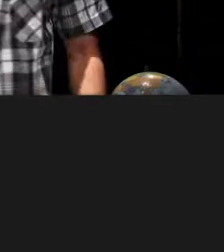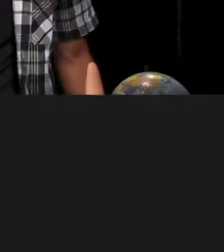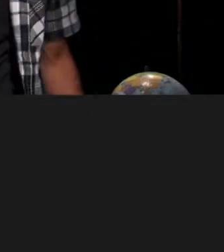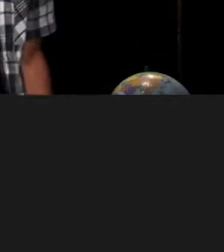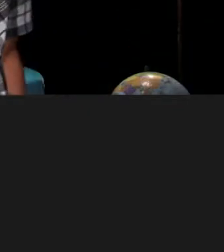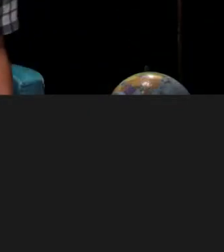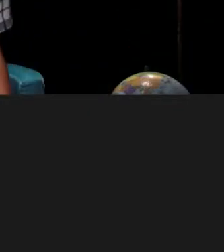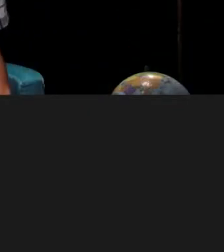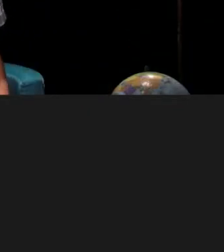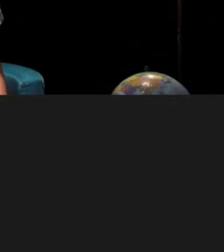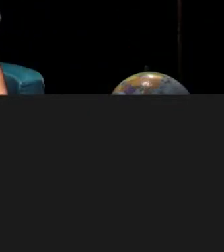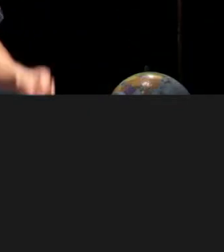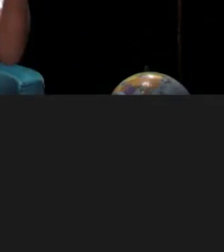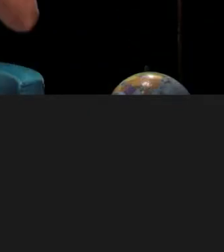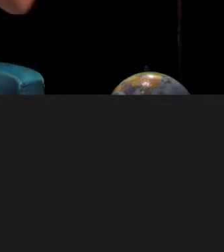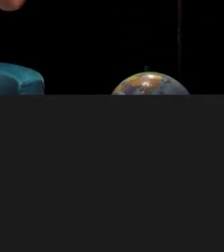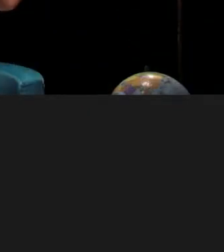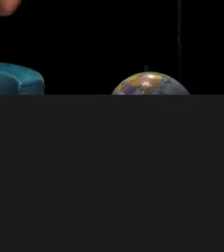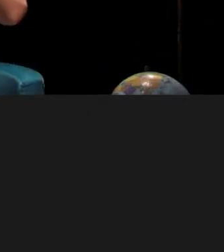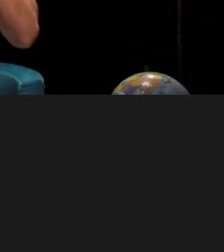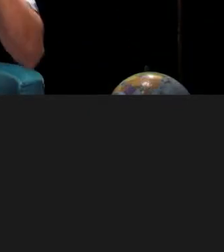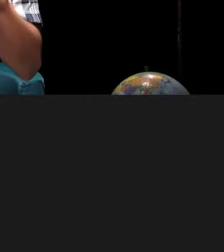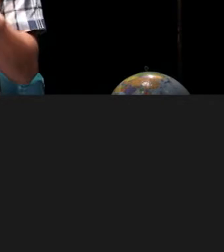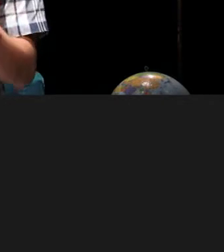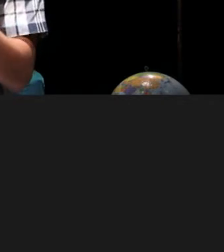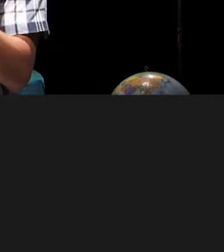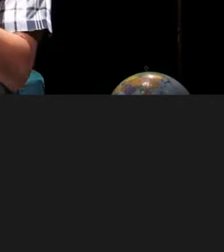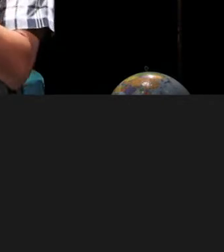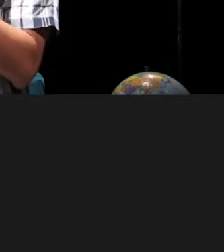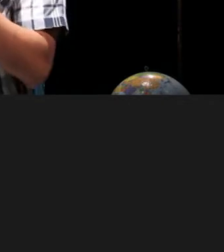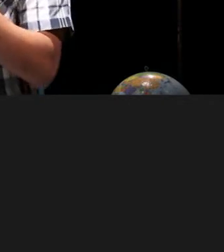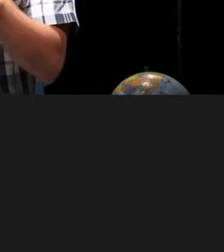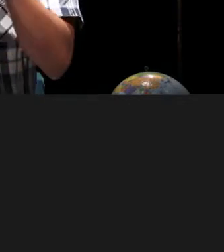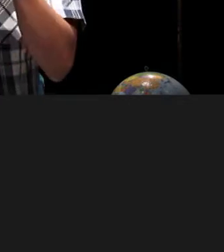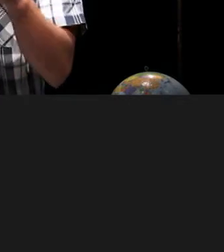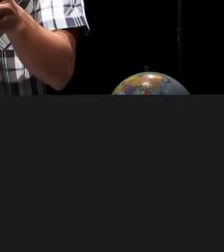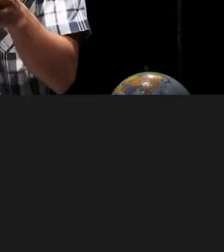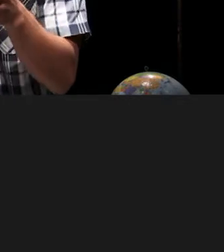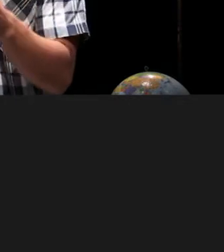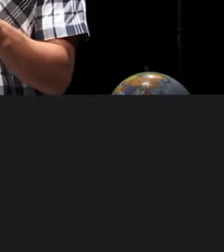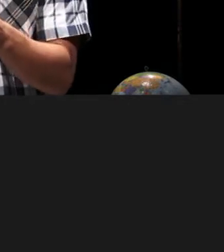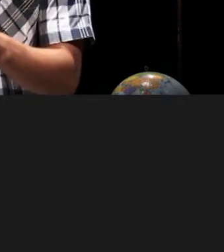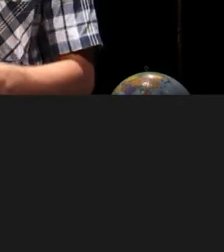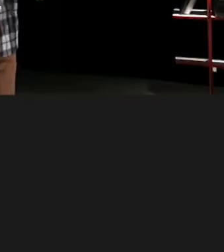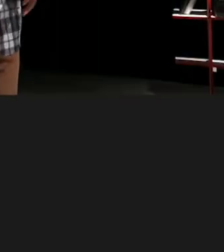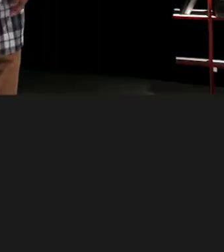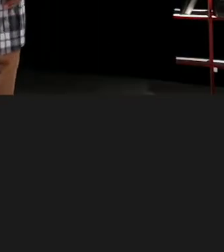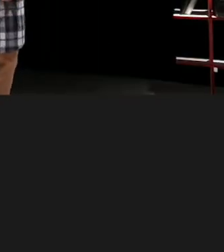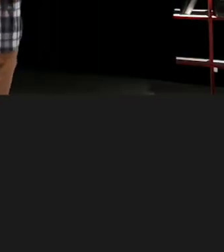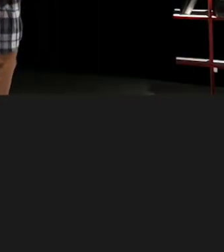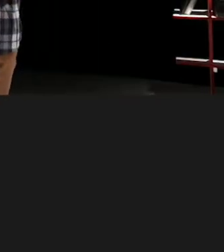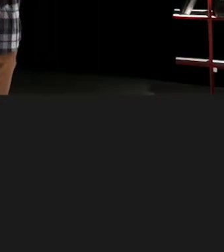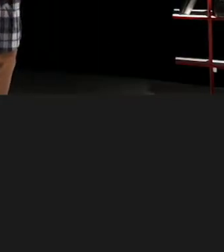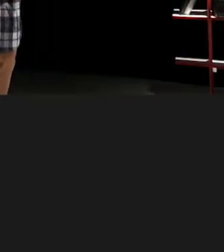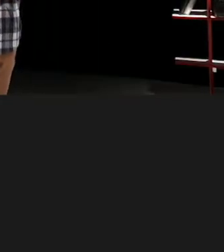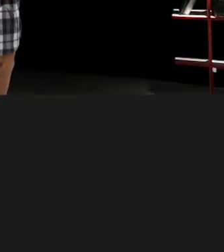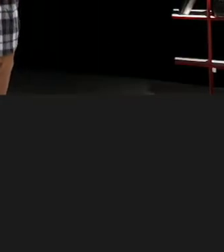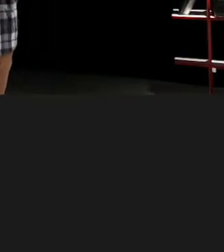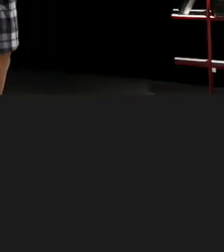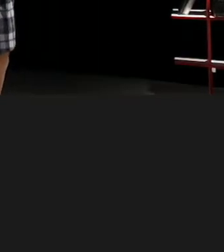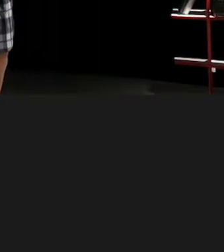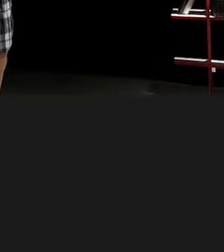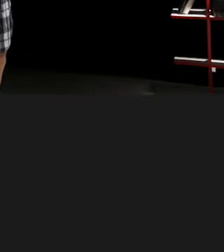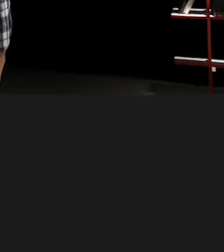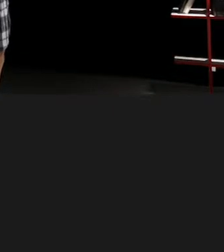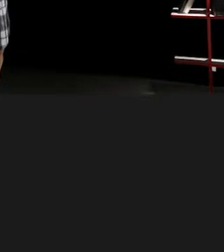práctica. De este modo, exhortó a sus hijos a que le trajeran un fajo de varas. Cuando